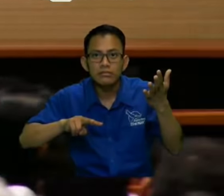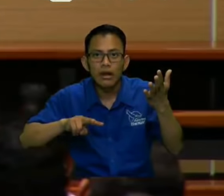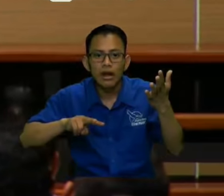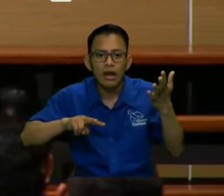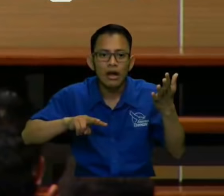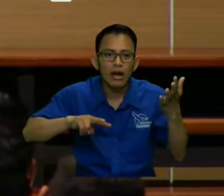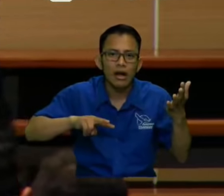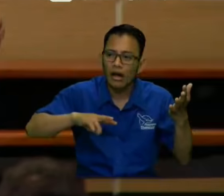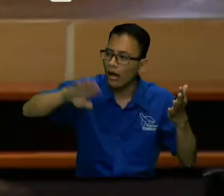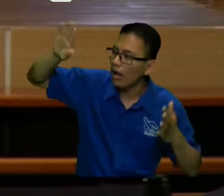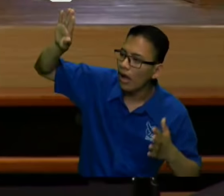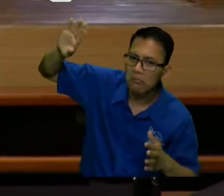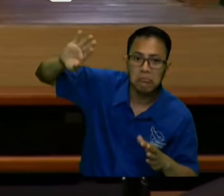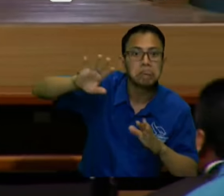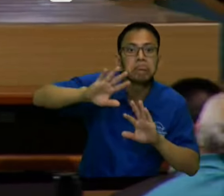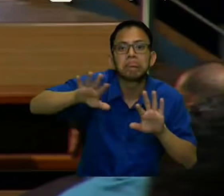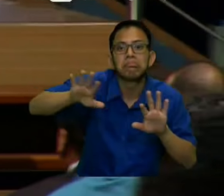Dios.